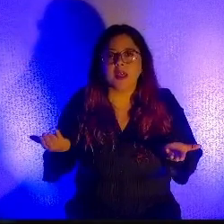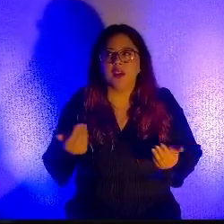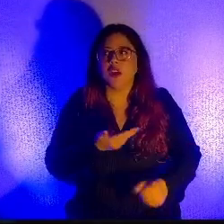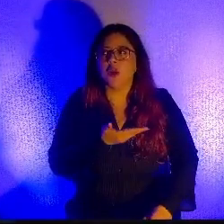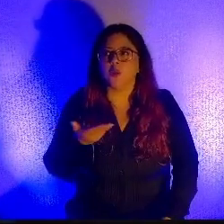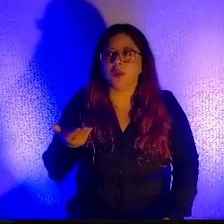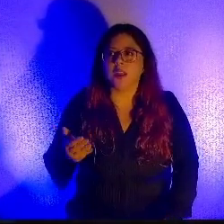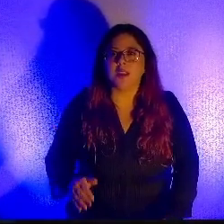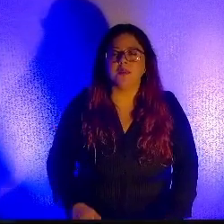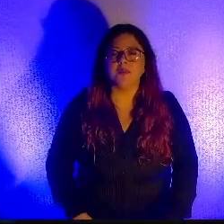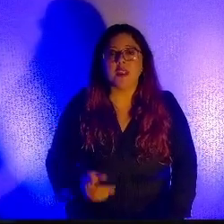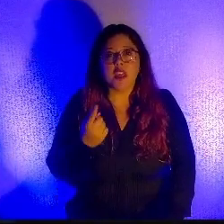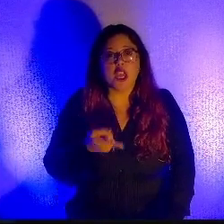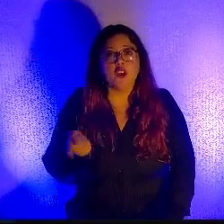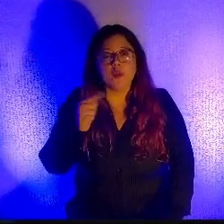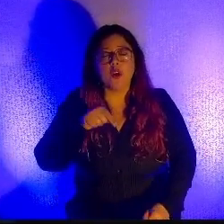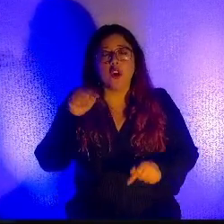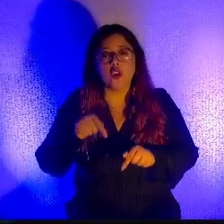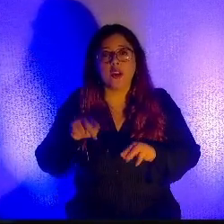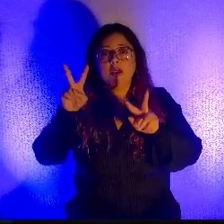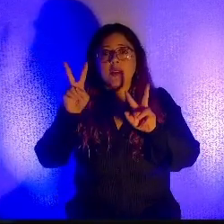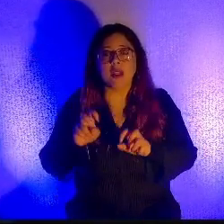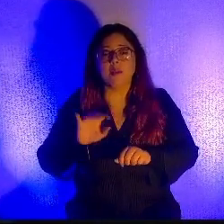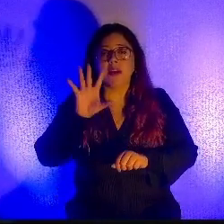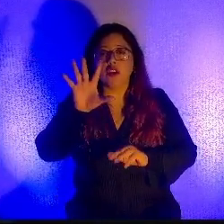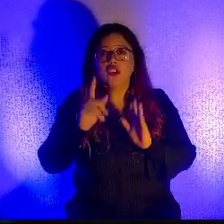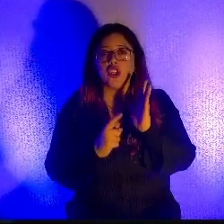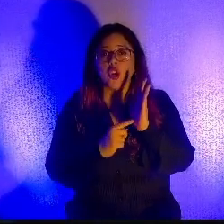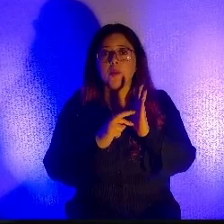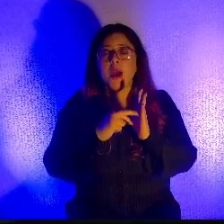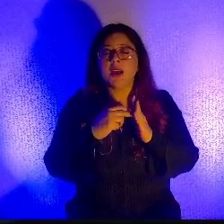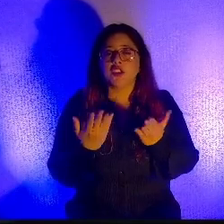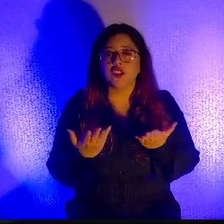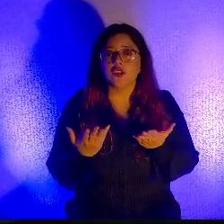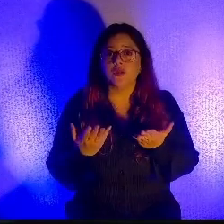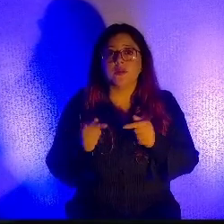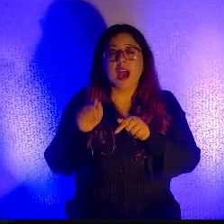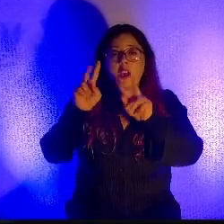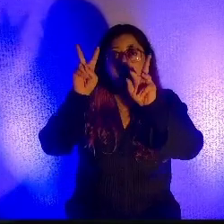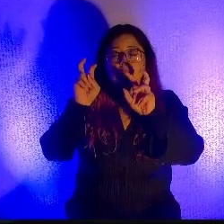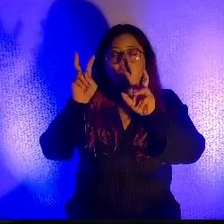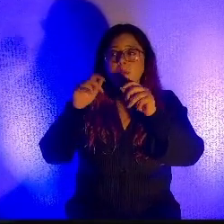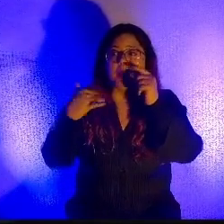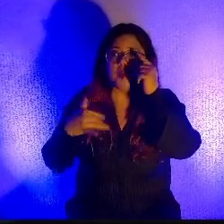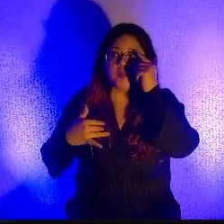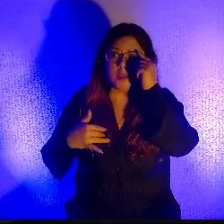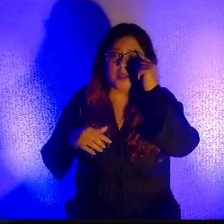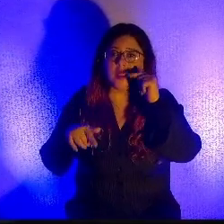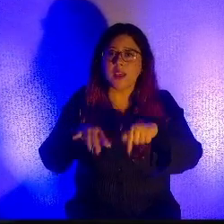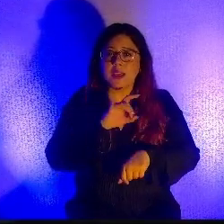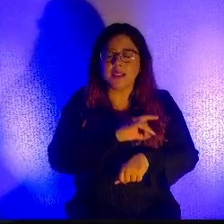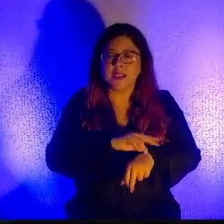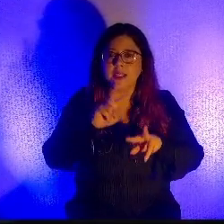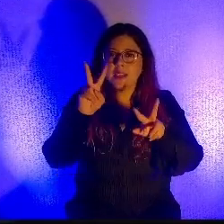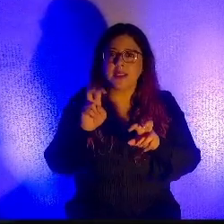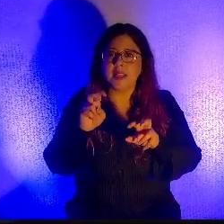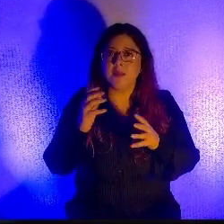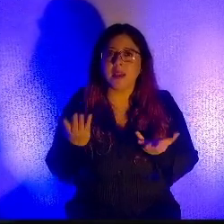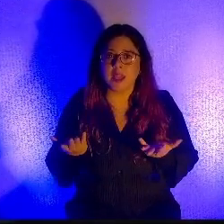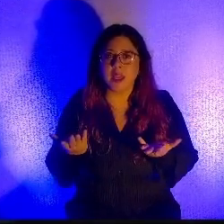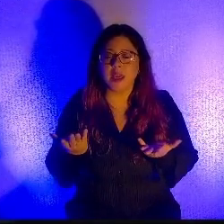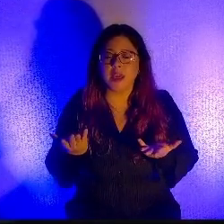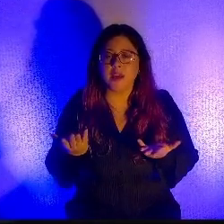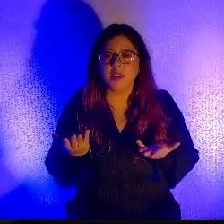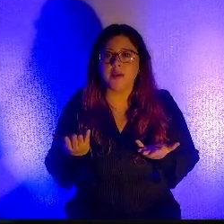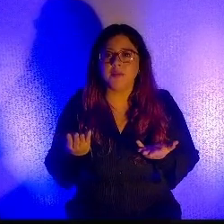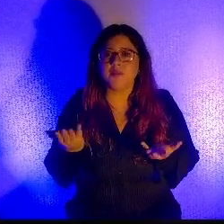horario volviendo acá Este roadmap cinco pasos ayer jo zeroo